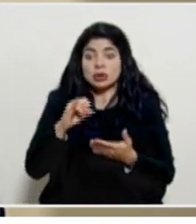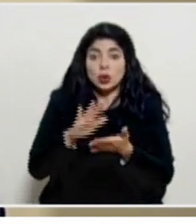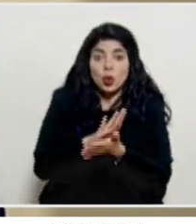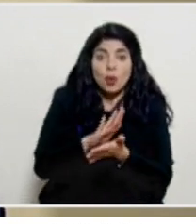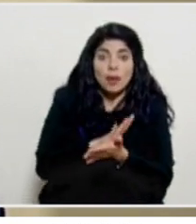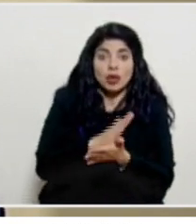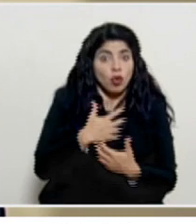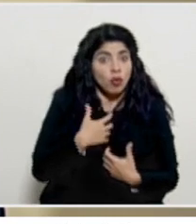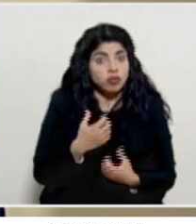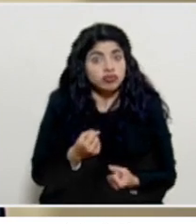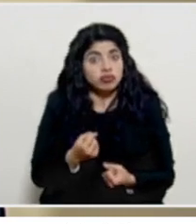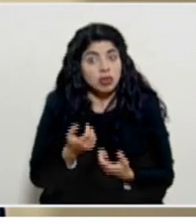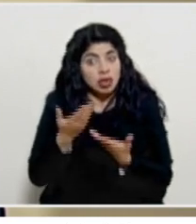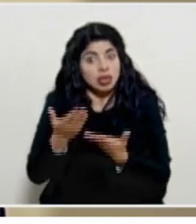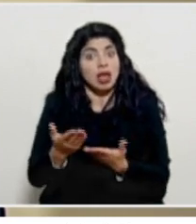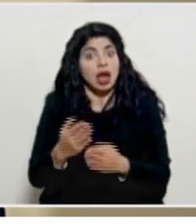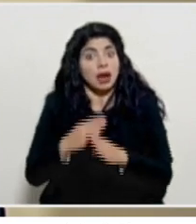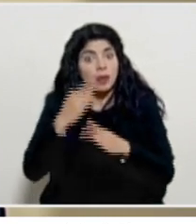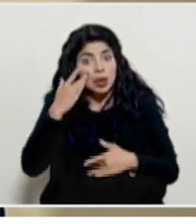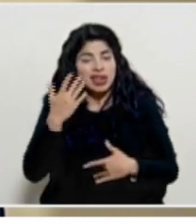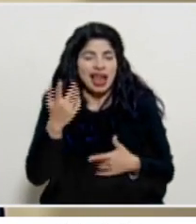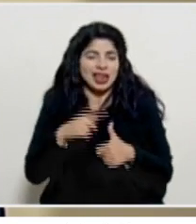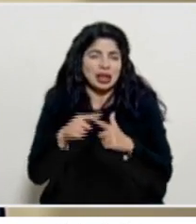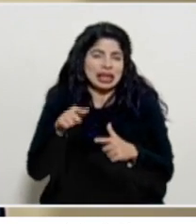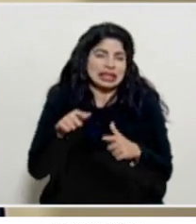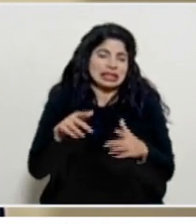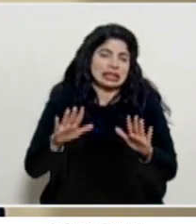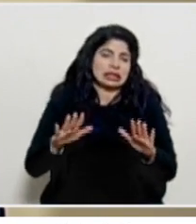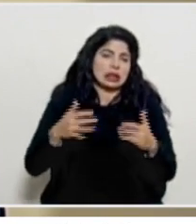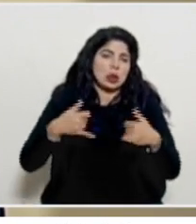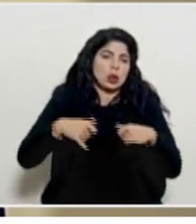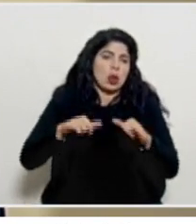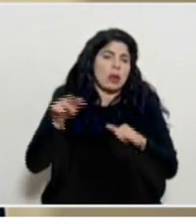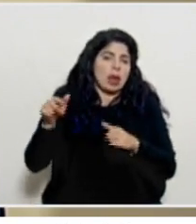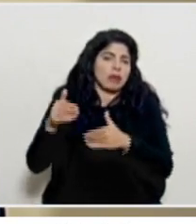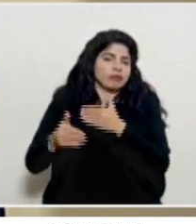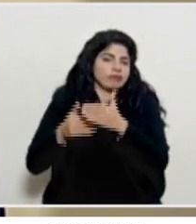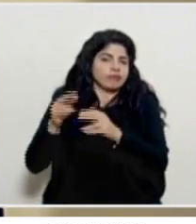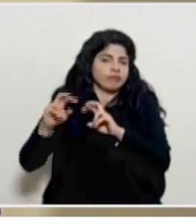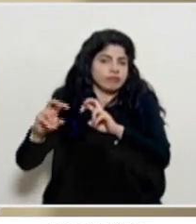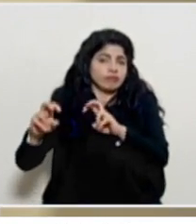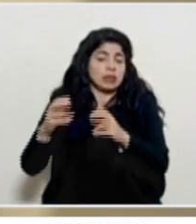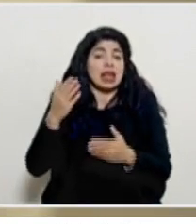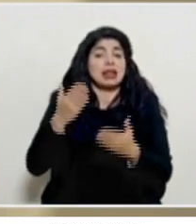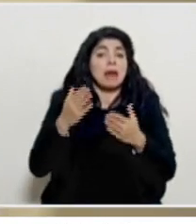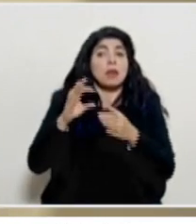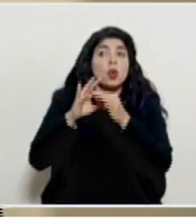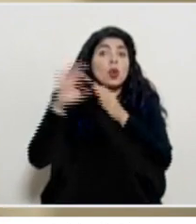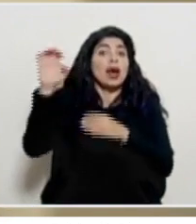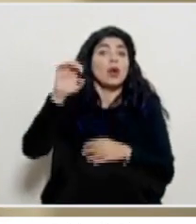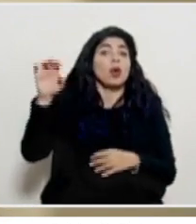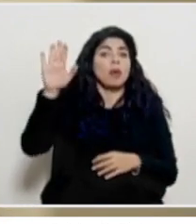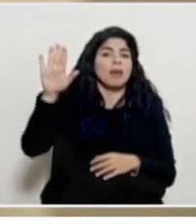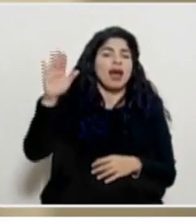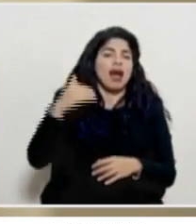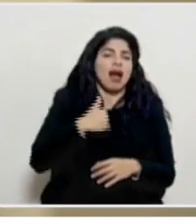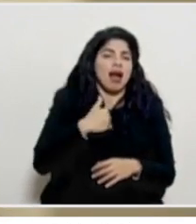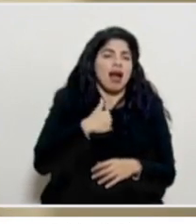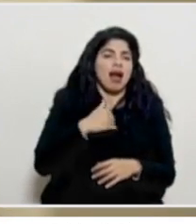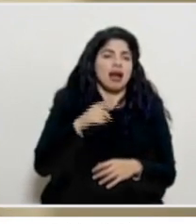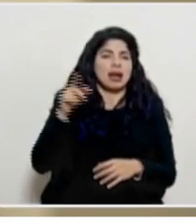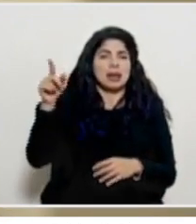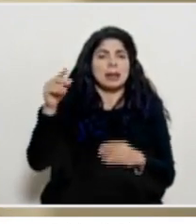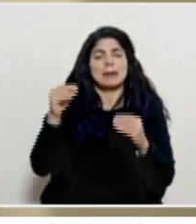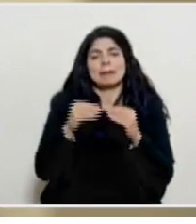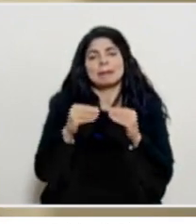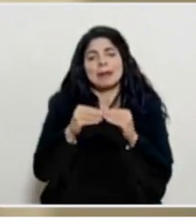verdaderamente confiere, ¿verdad?, la inmunidad. Entonces, en eso todavía se está avanzando, como usted lo indica bien, ya tal vez la Unión Europea, que tiene pues un asunto